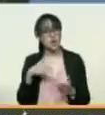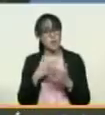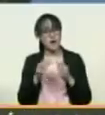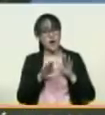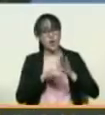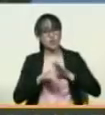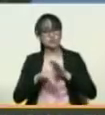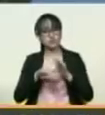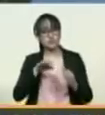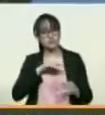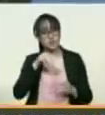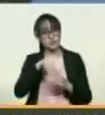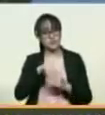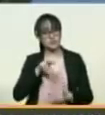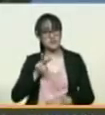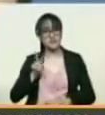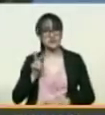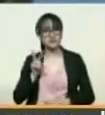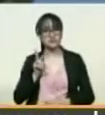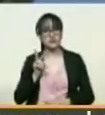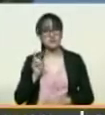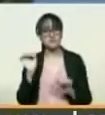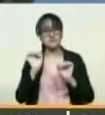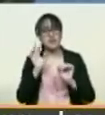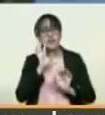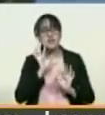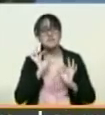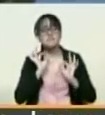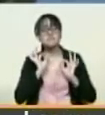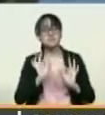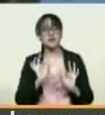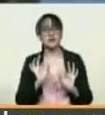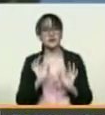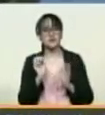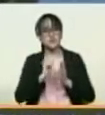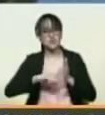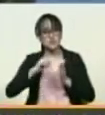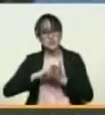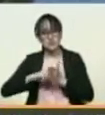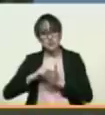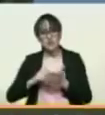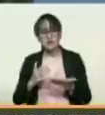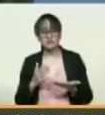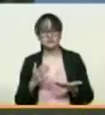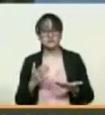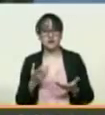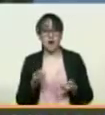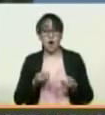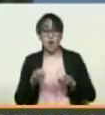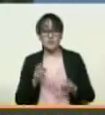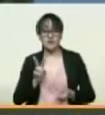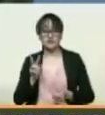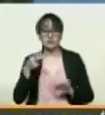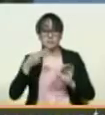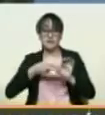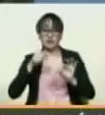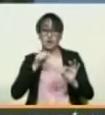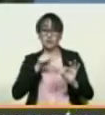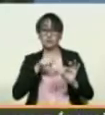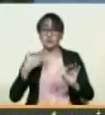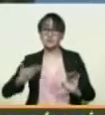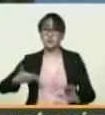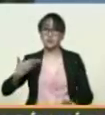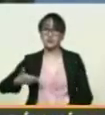en nuestra industria y para depurar en consecuencia el corazón de la economía venezolana, que es Petróleos de